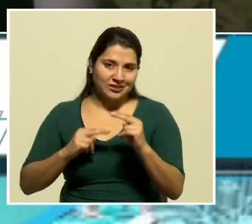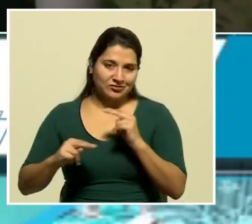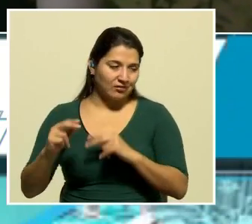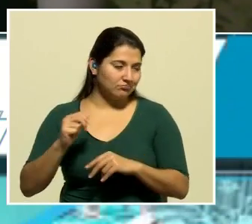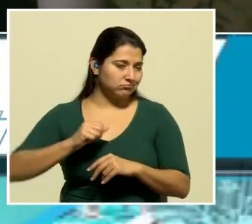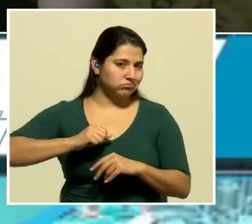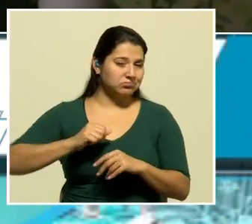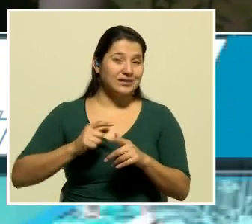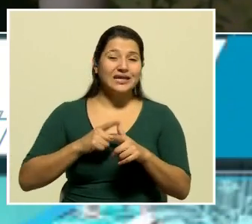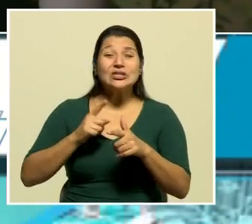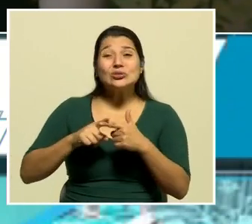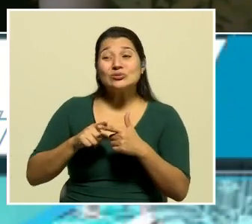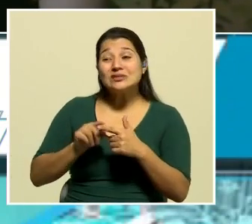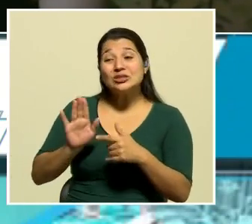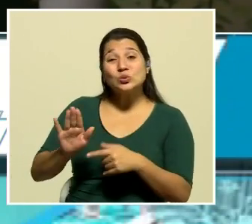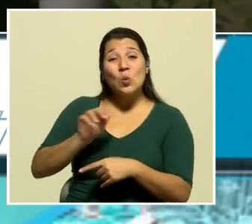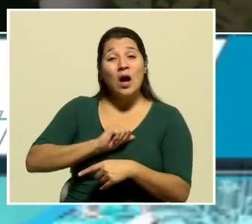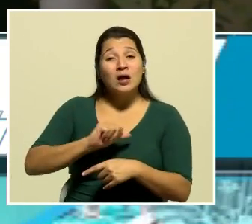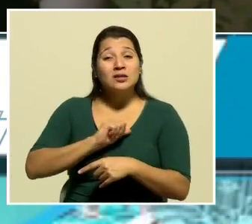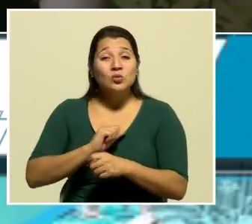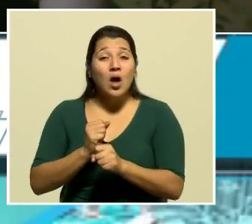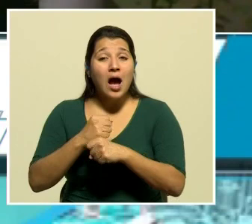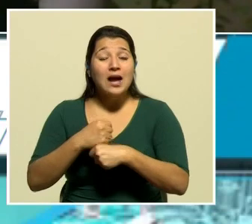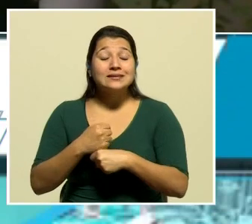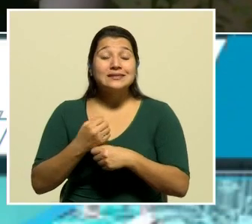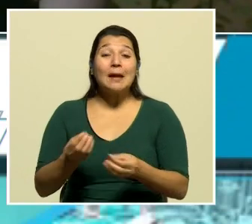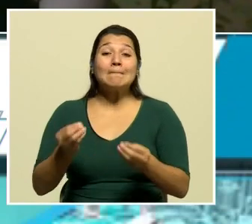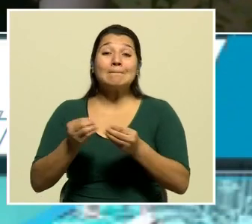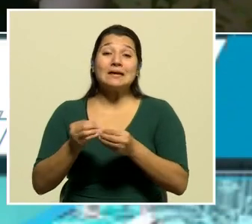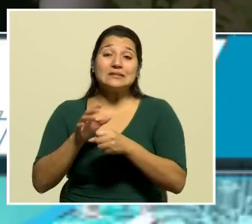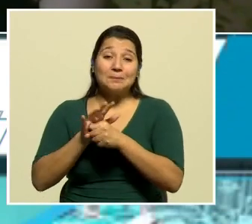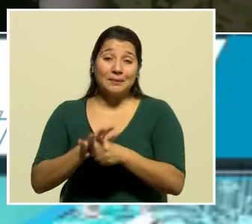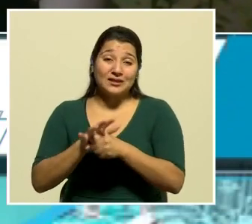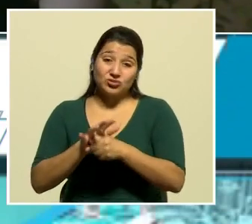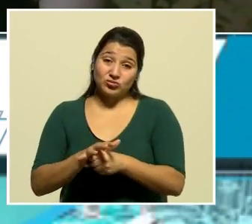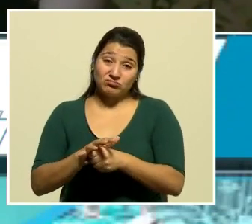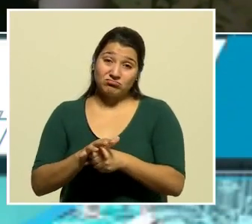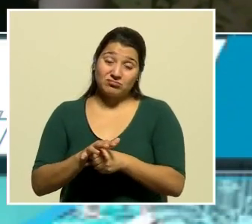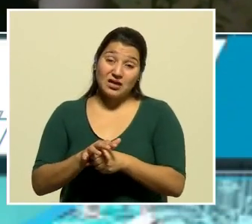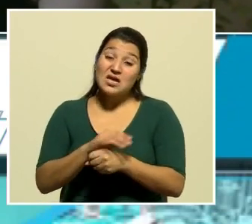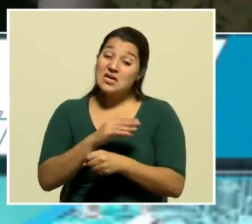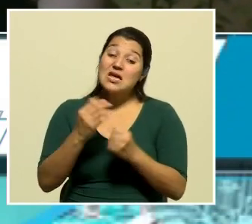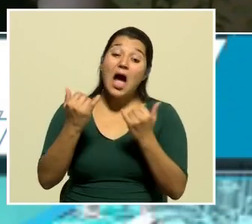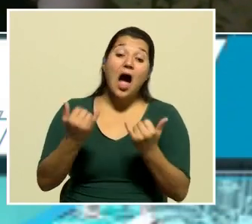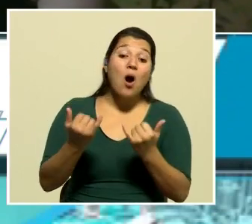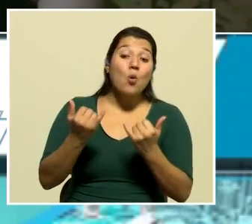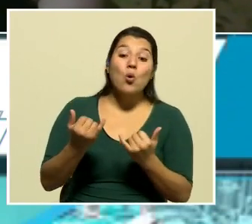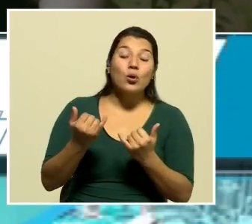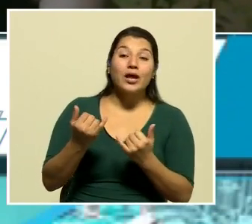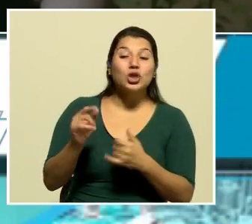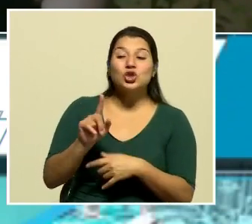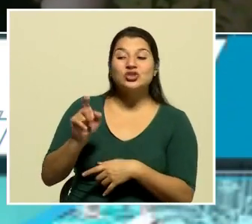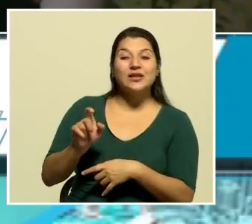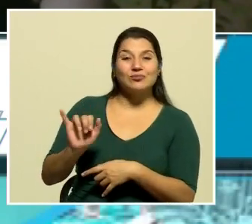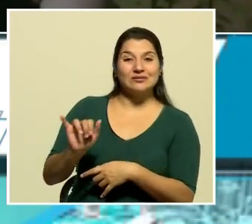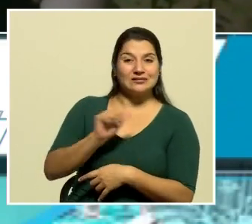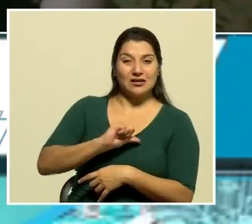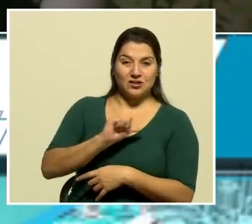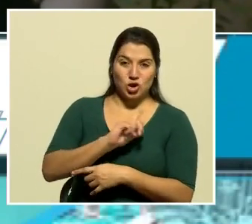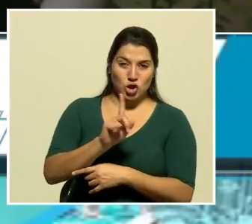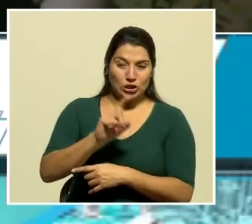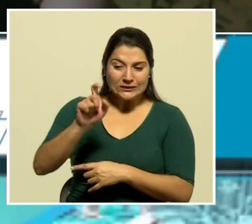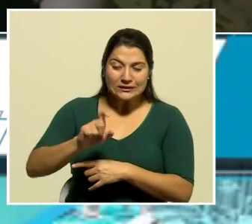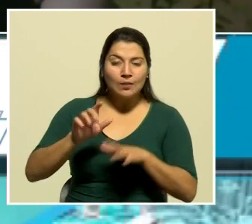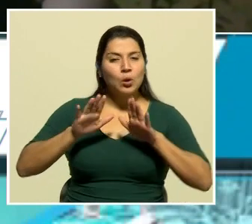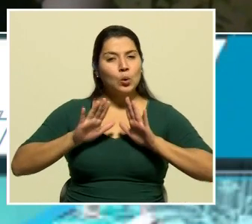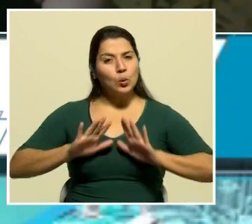puesto presión en un momento en donde necesitábamos relax, ayuda,